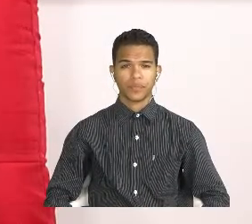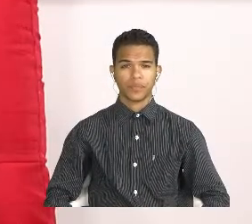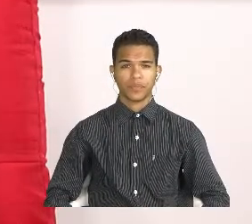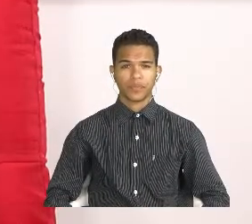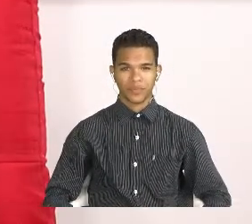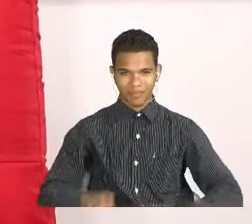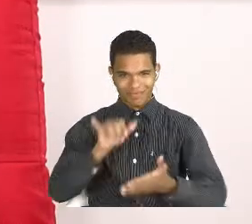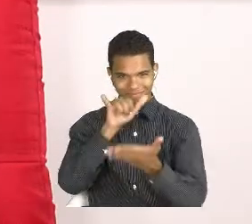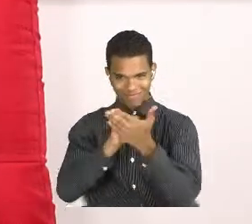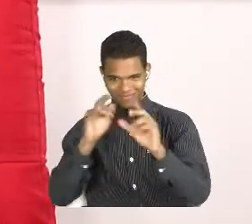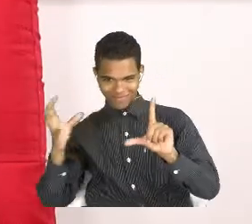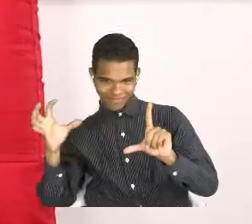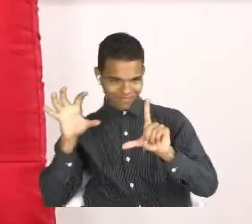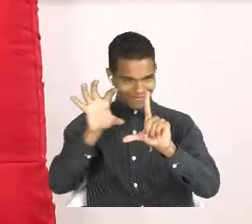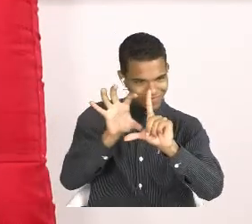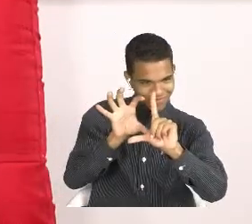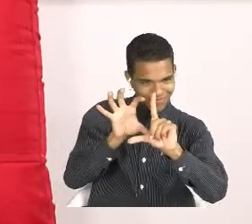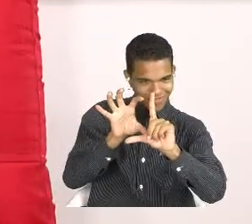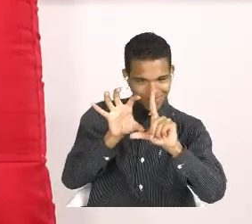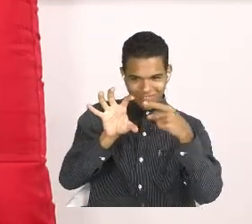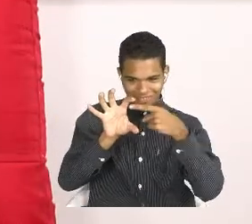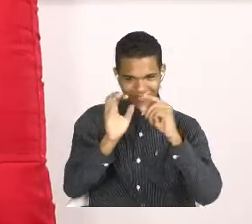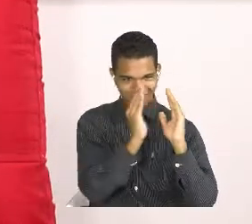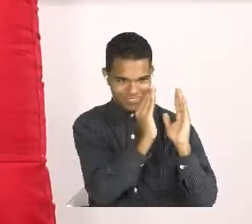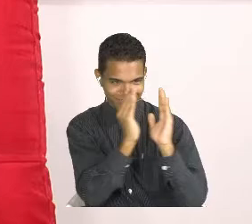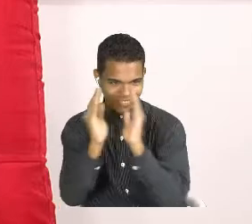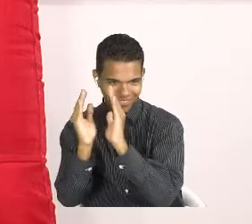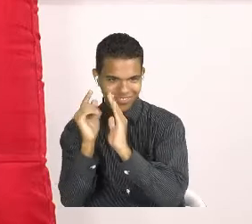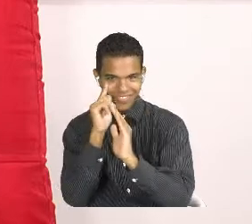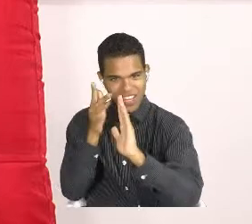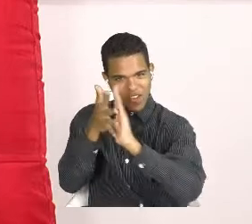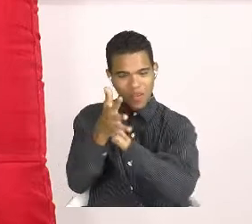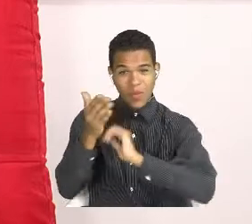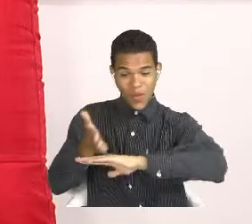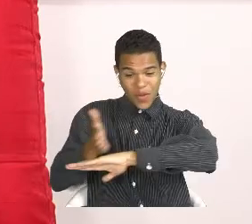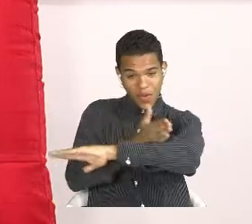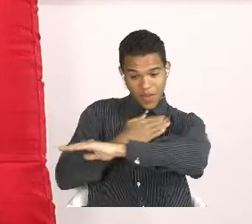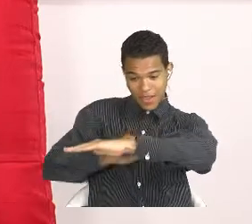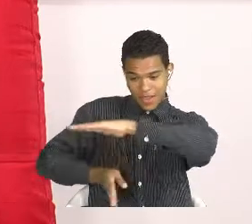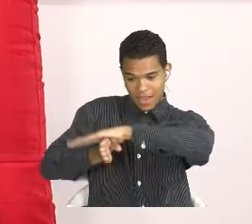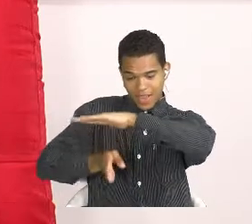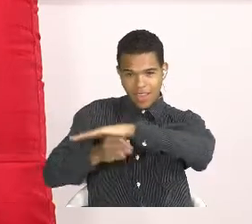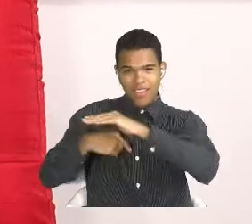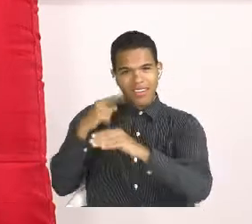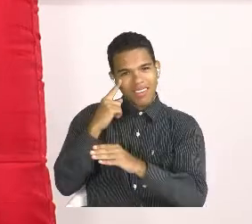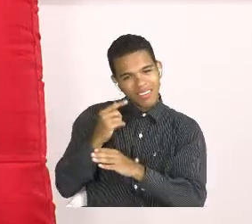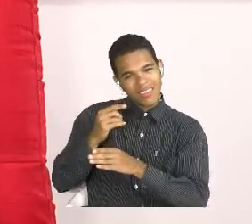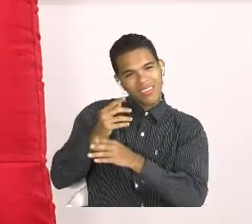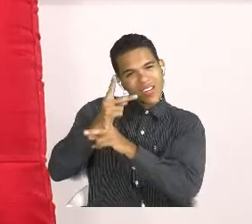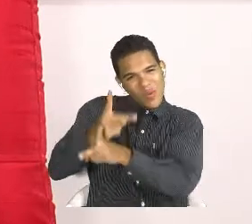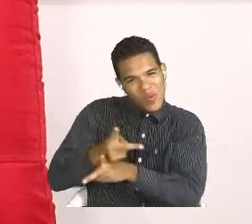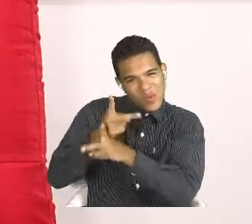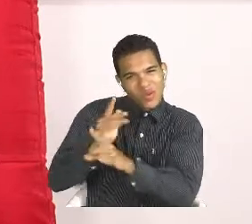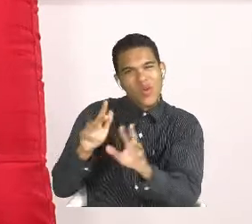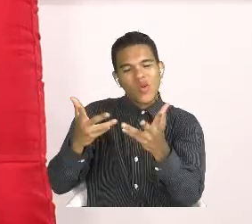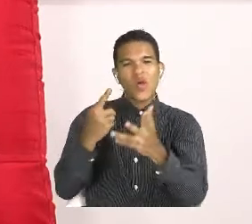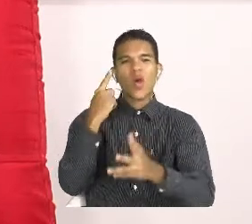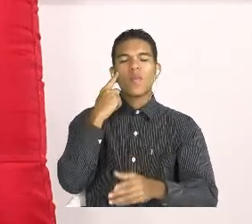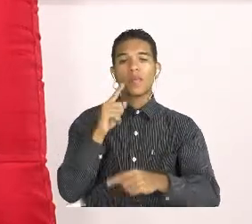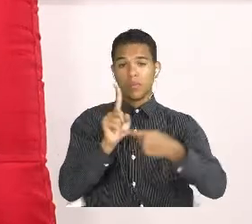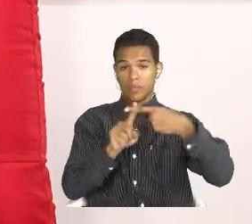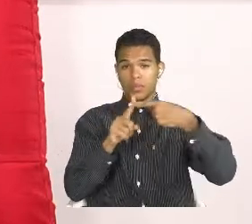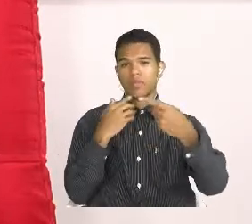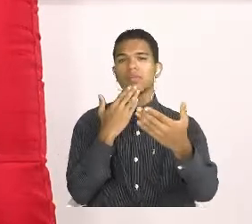Bueno, ahí teníamos nuestra nota nuevamente sobre glaucoma. Antes de continuar con el tema del día sobre los tratamientos, quiero agradecer de una manera muy especial a